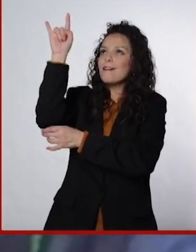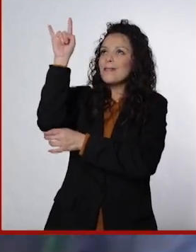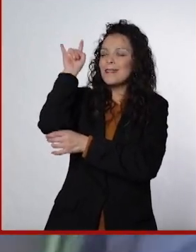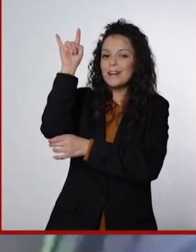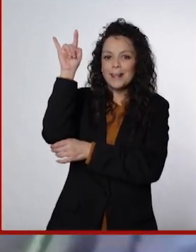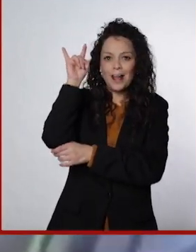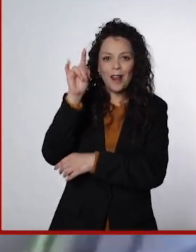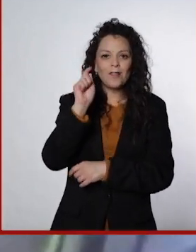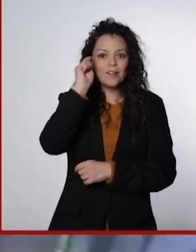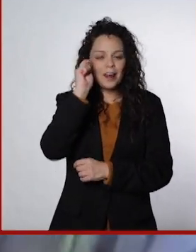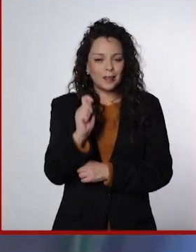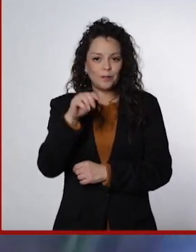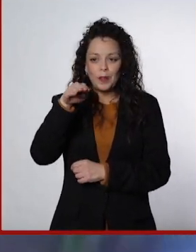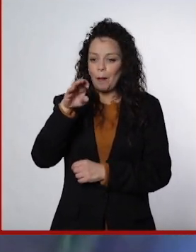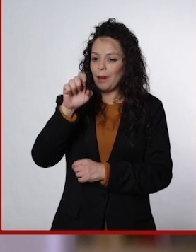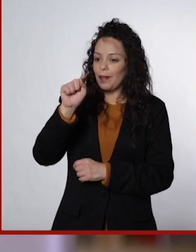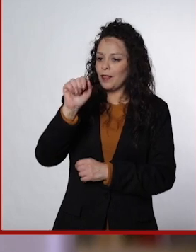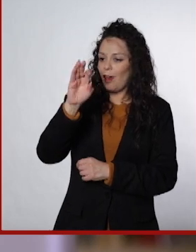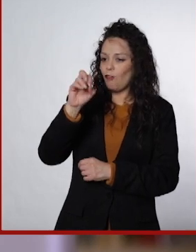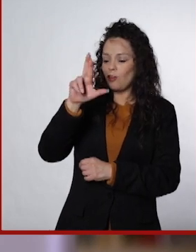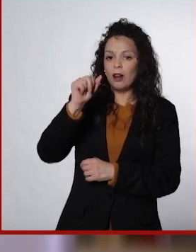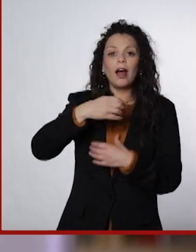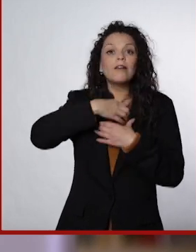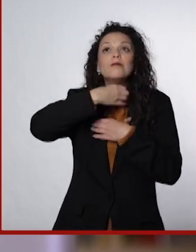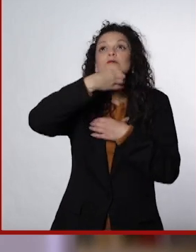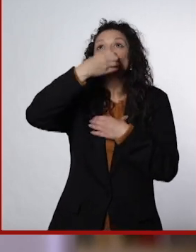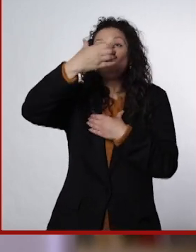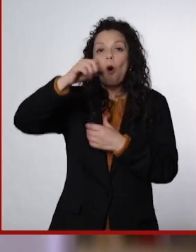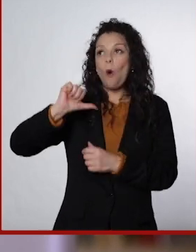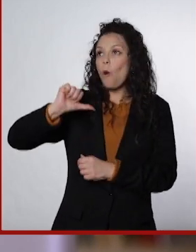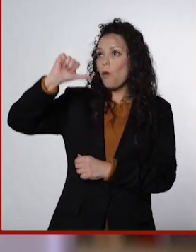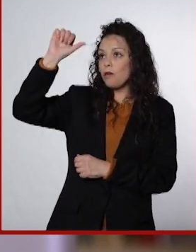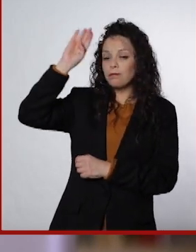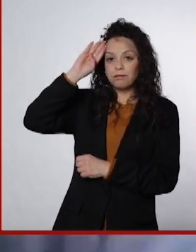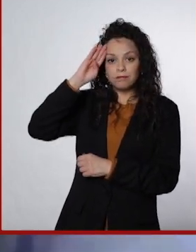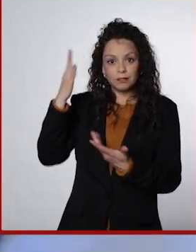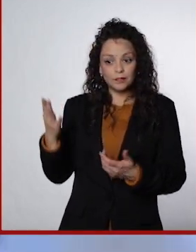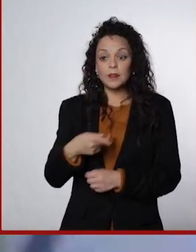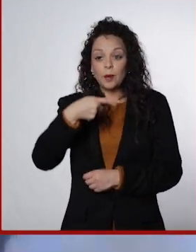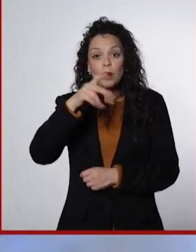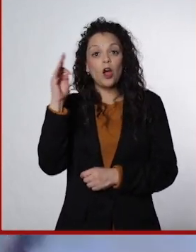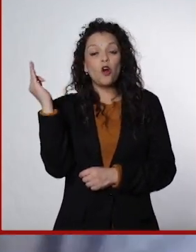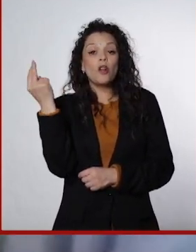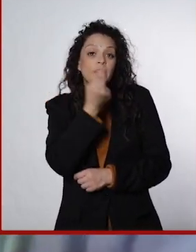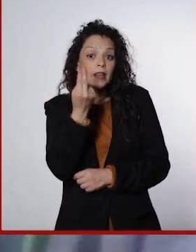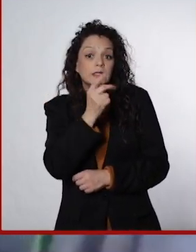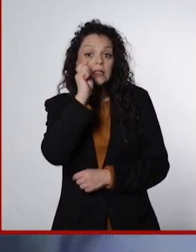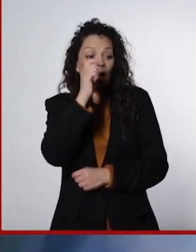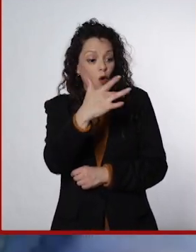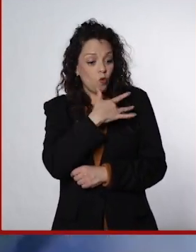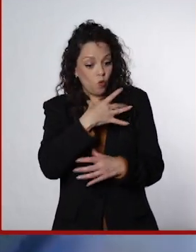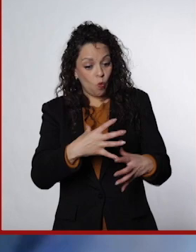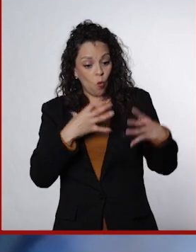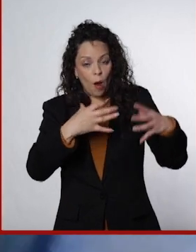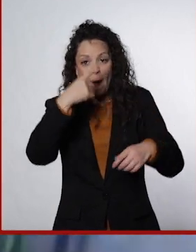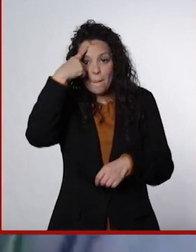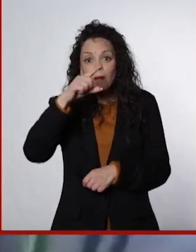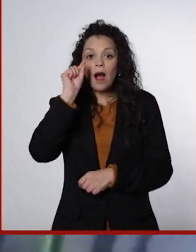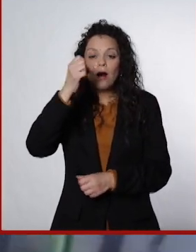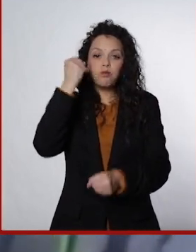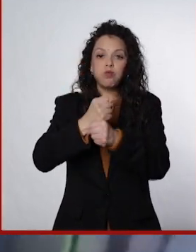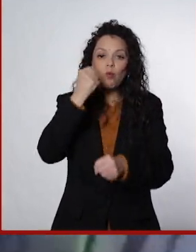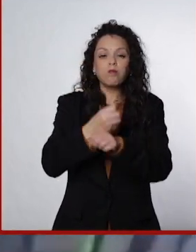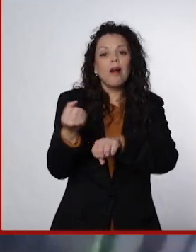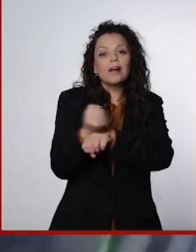metáfora, con ese cuello tan alto, tiene la posibilidad de ver desde otras perspectivas y necesita un corazonzote para mandar sangre hasta allá arriba. Esta todavía no porque está